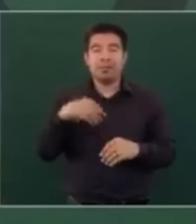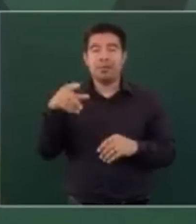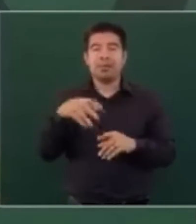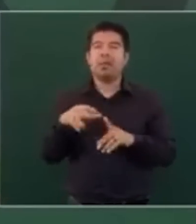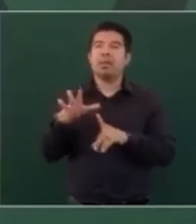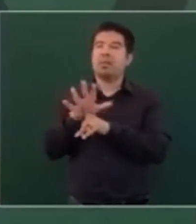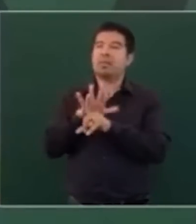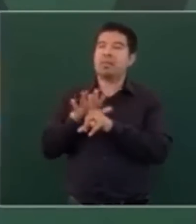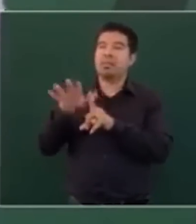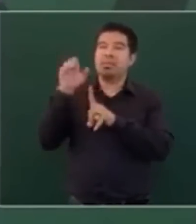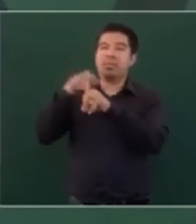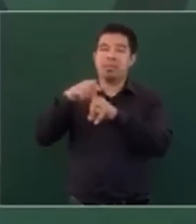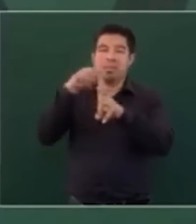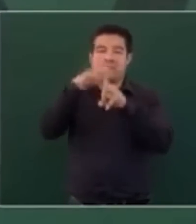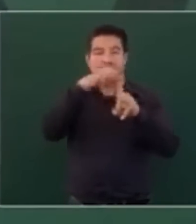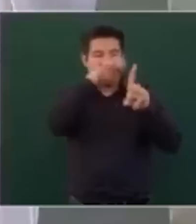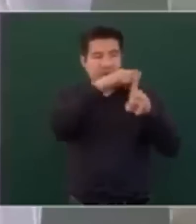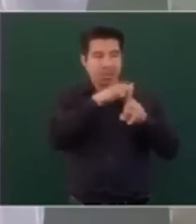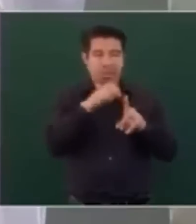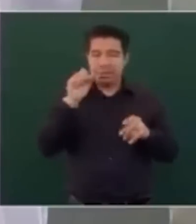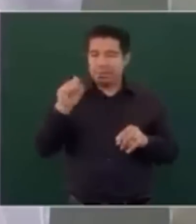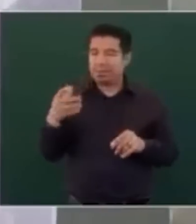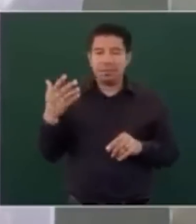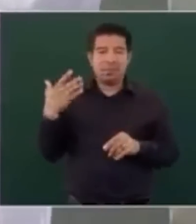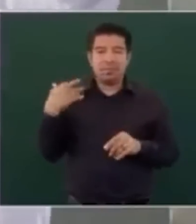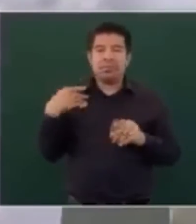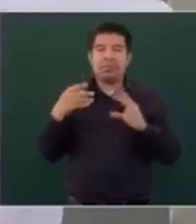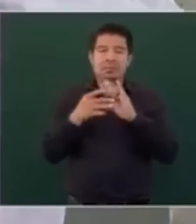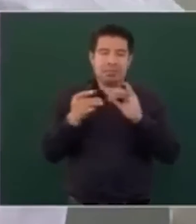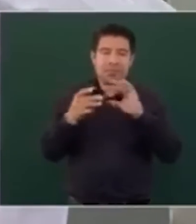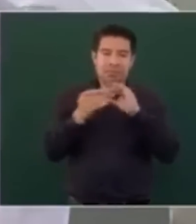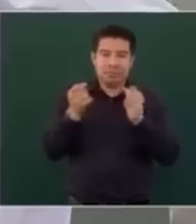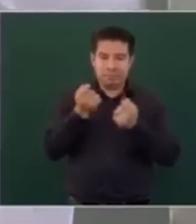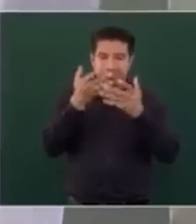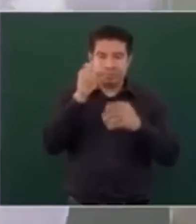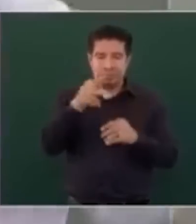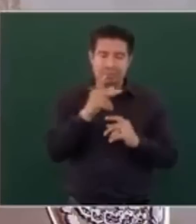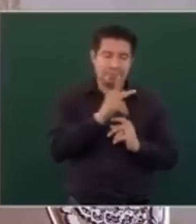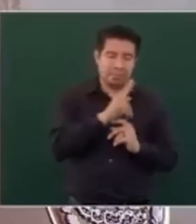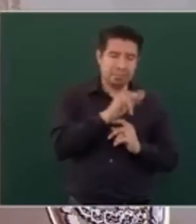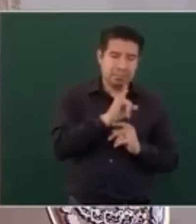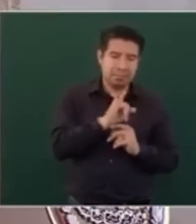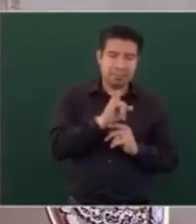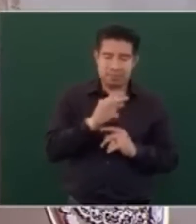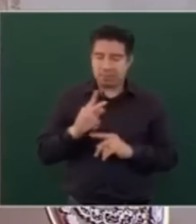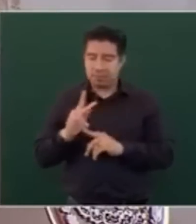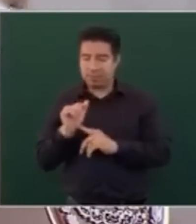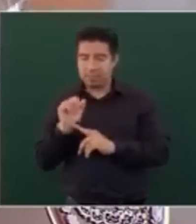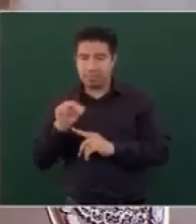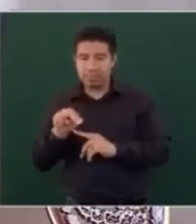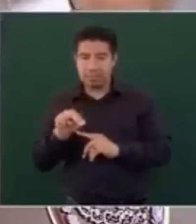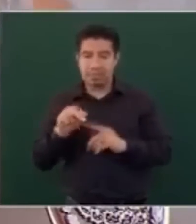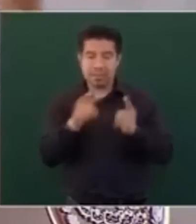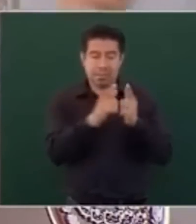engañaban? Era lo mismo esto que hablábamos del PRI y el PAN, que eran distintos. Ponían a